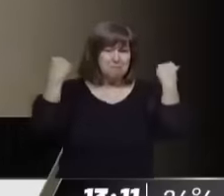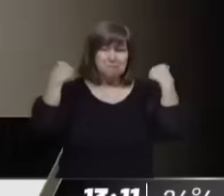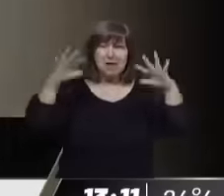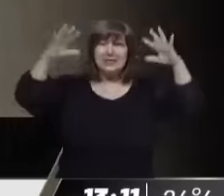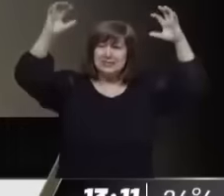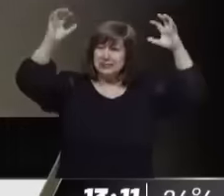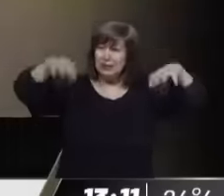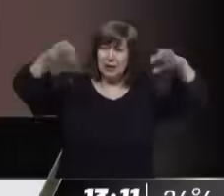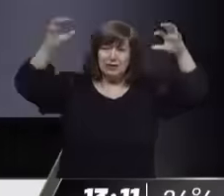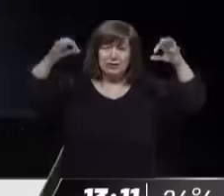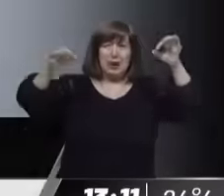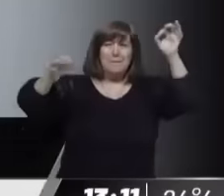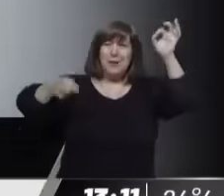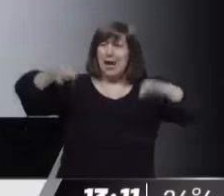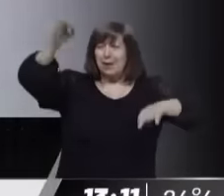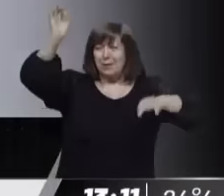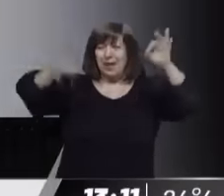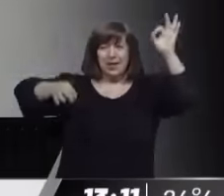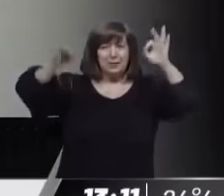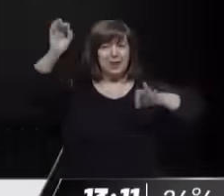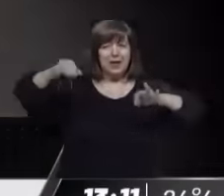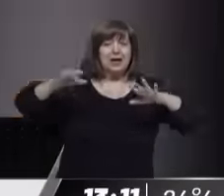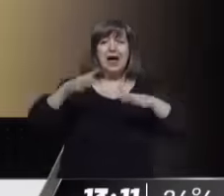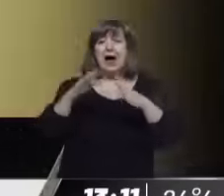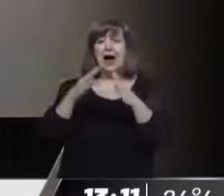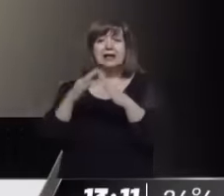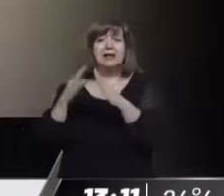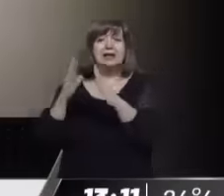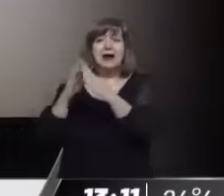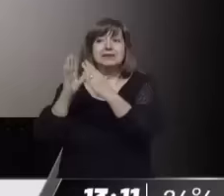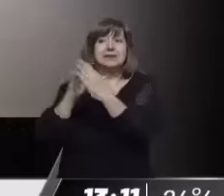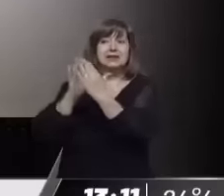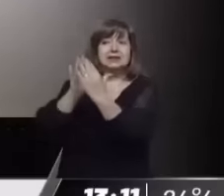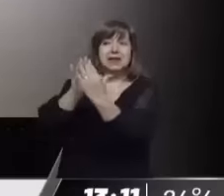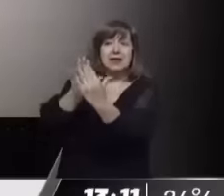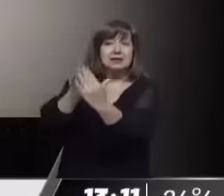vos diciéndolo, más afectados. Tenemos zonas urbanas con